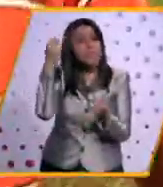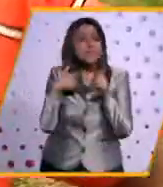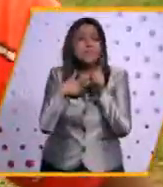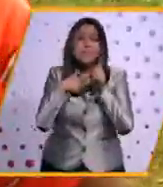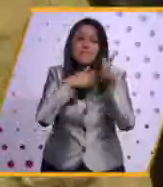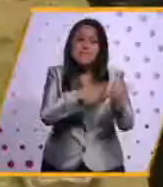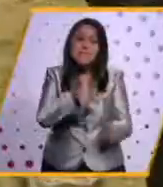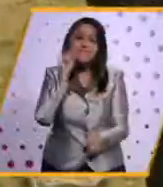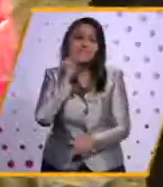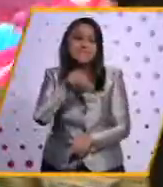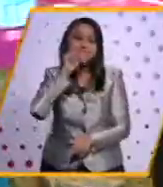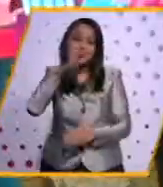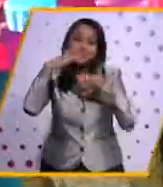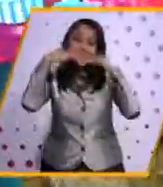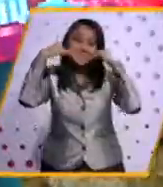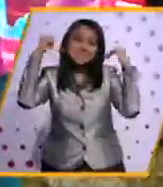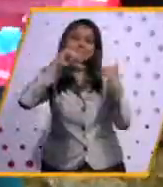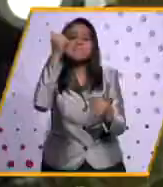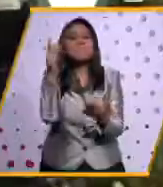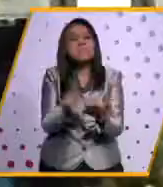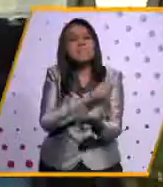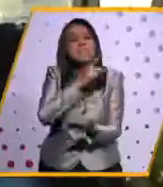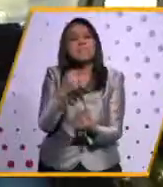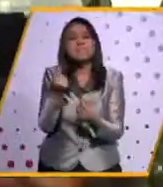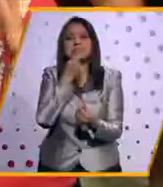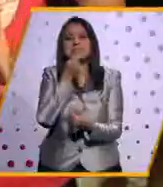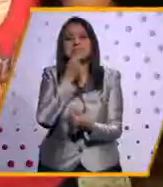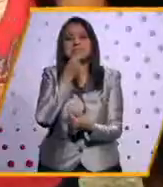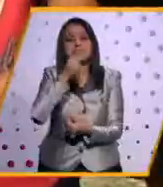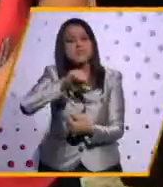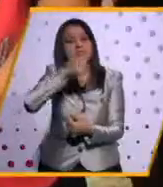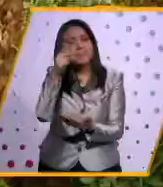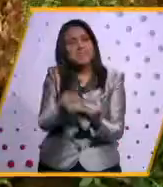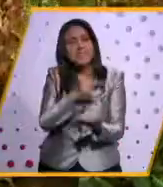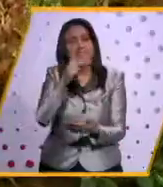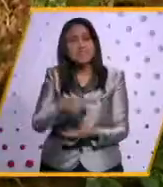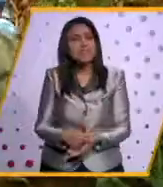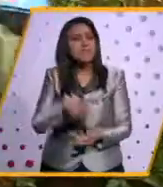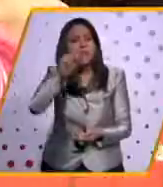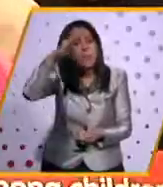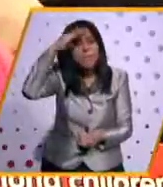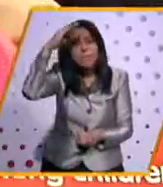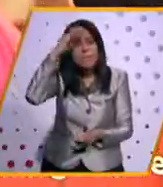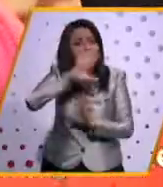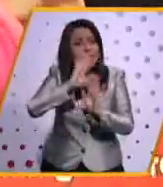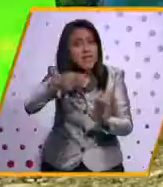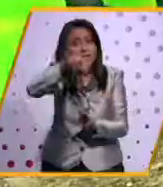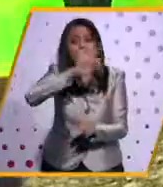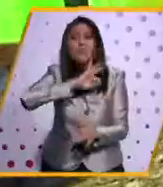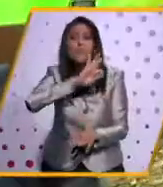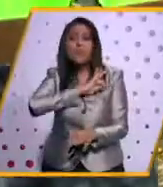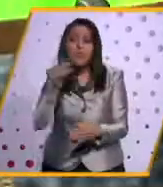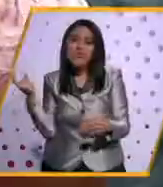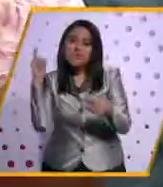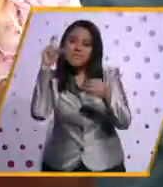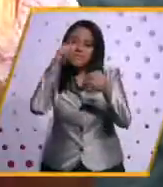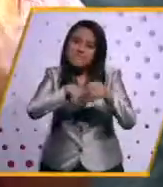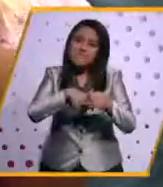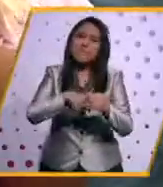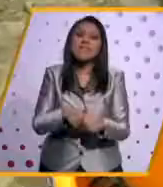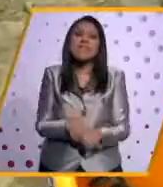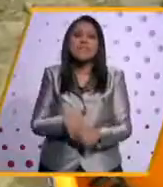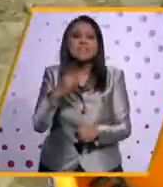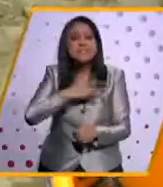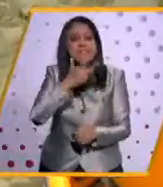sonrisa ilumine nuevamente las caras infantiles de estos pequeños. No lo piense más, súmese al juguetón, disfrute la sensación